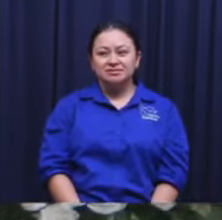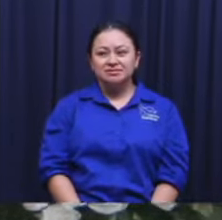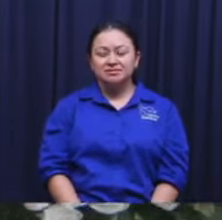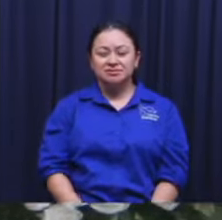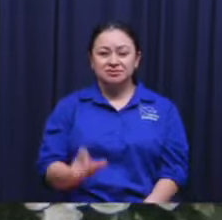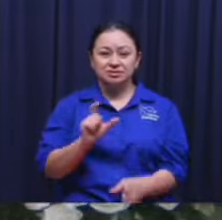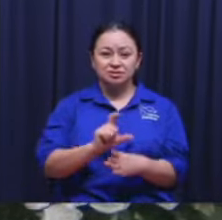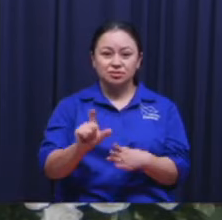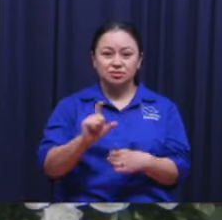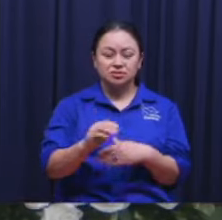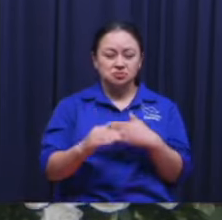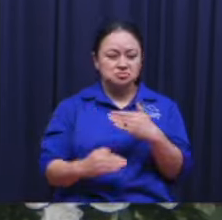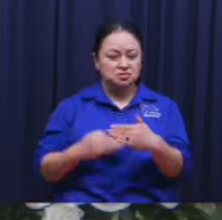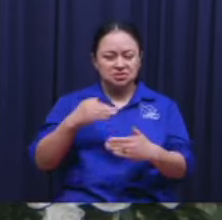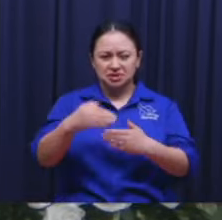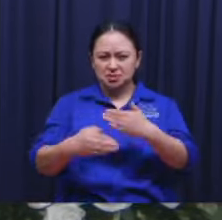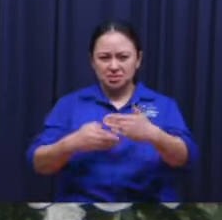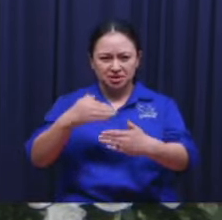una cosa tras otra que